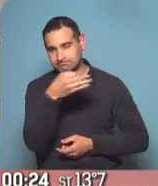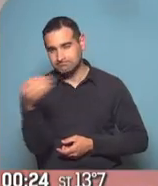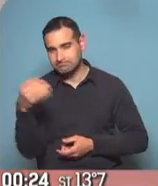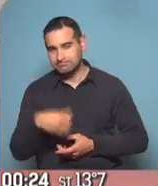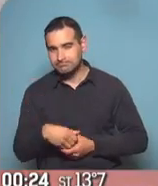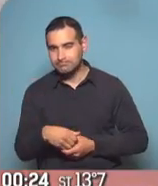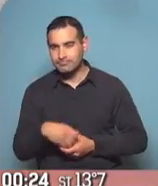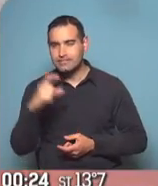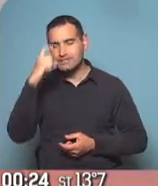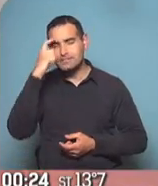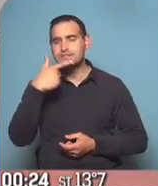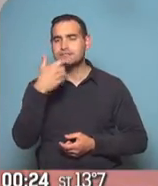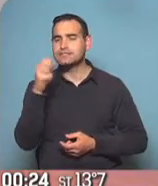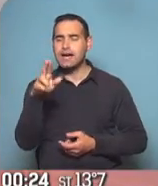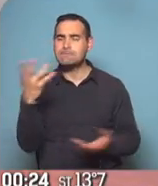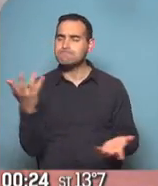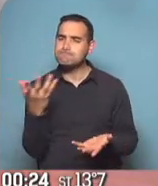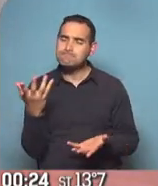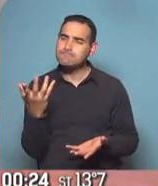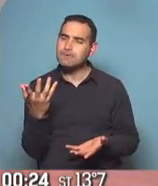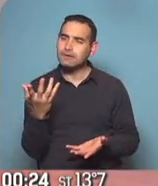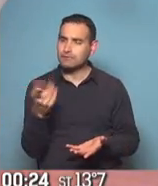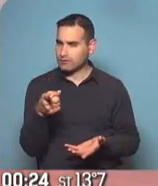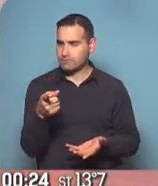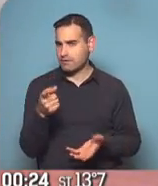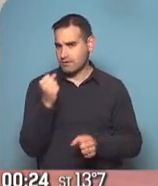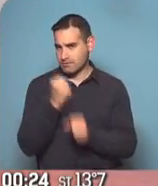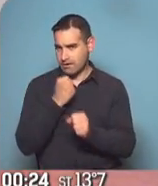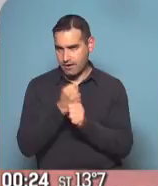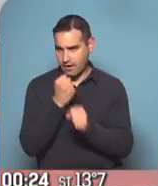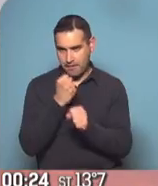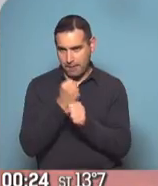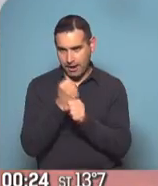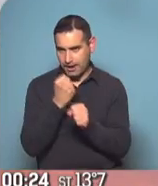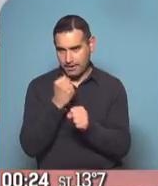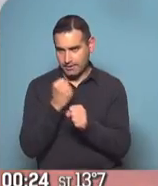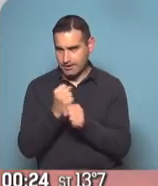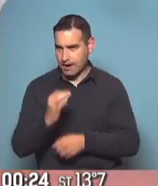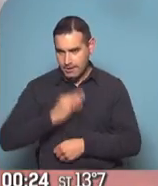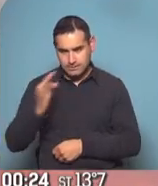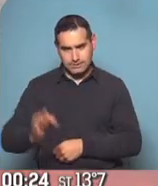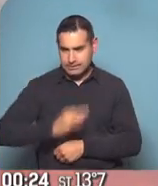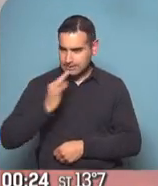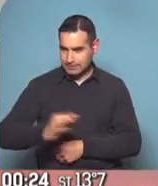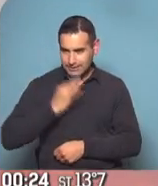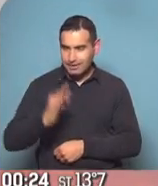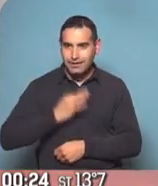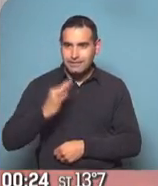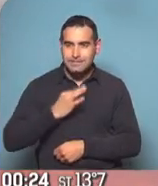césar en todas estas carreras que usted tiene todos estos años